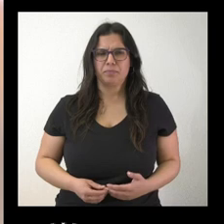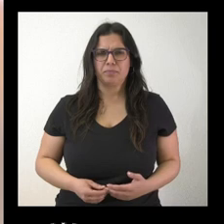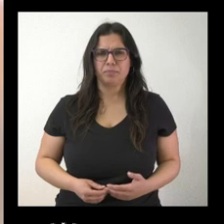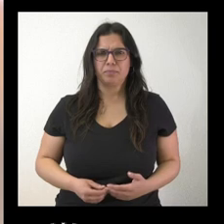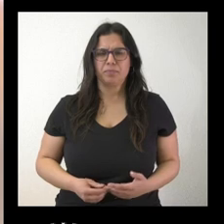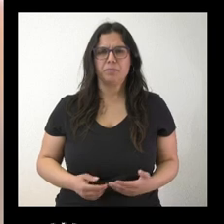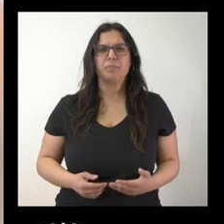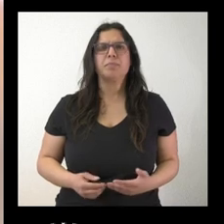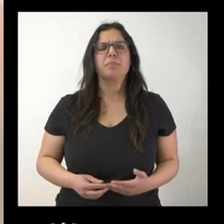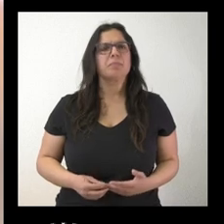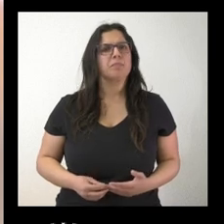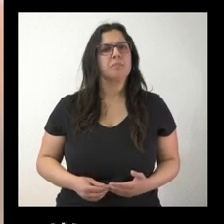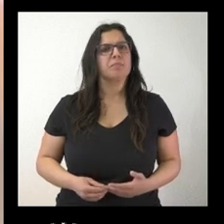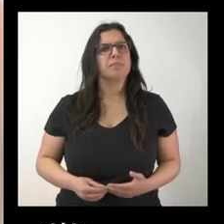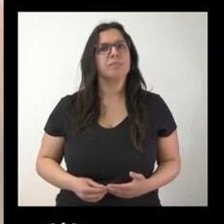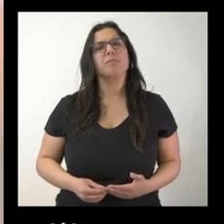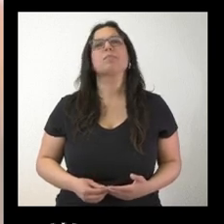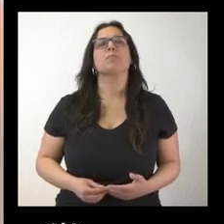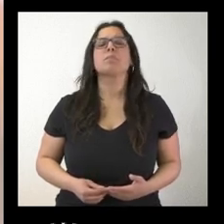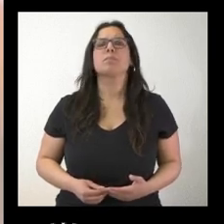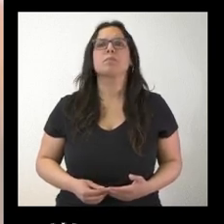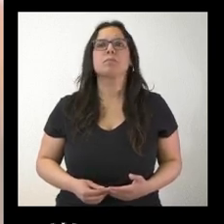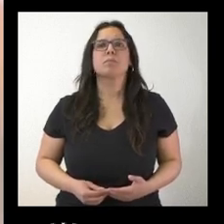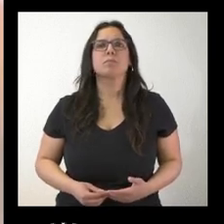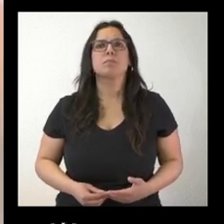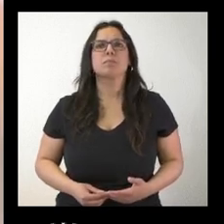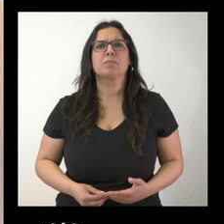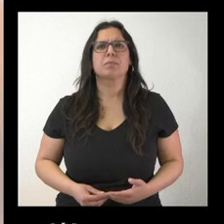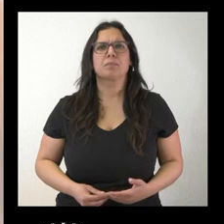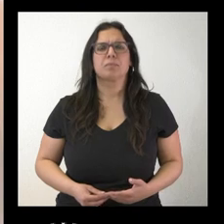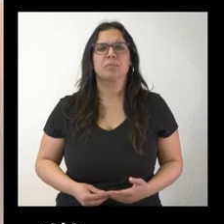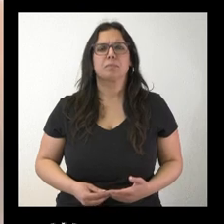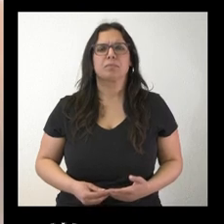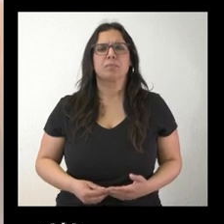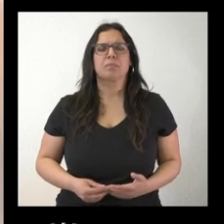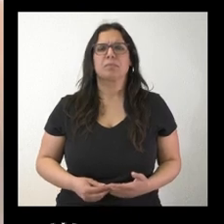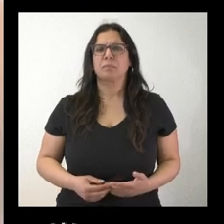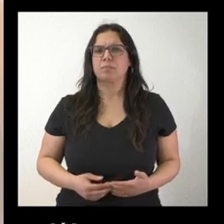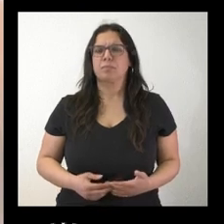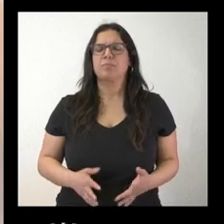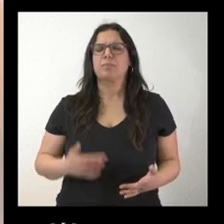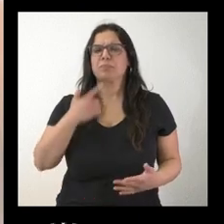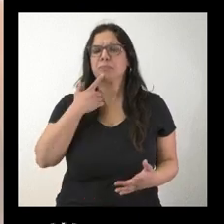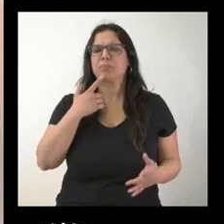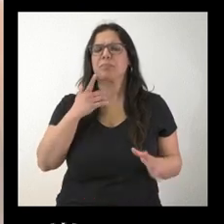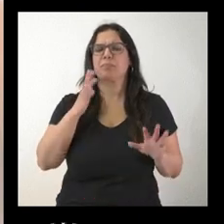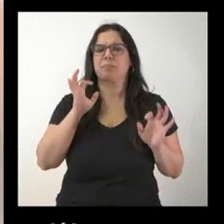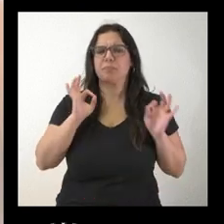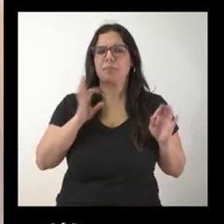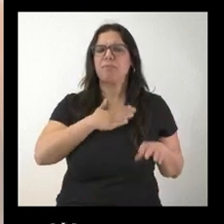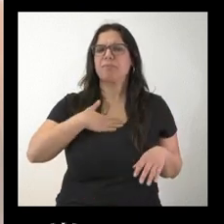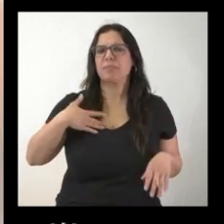castillón todo este tiempo que transcurrido las quejas exactamente querríamos conocer de